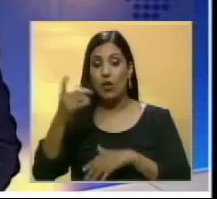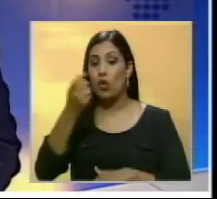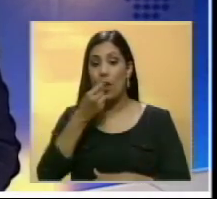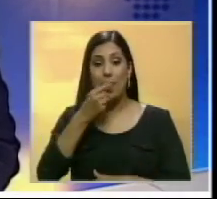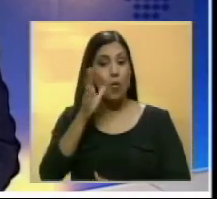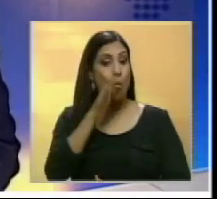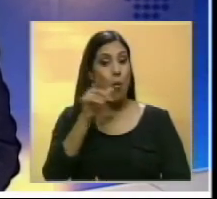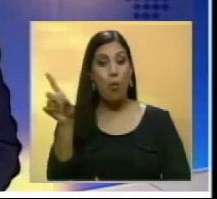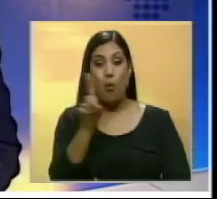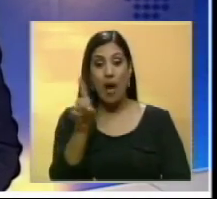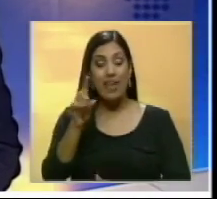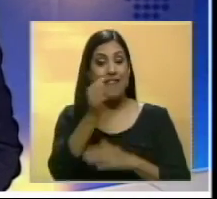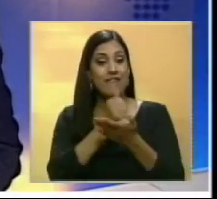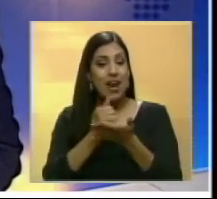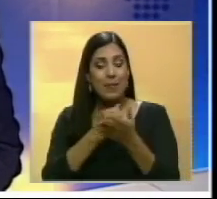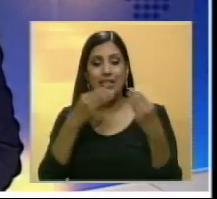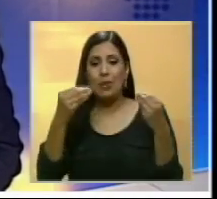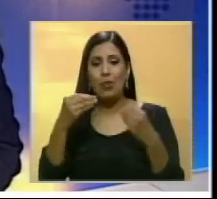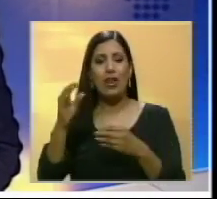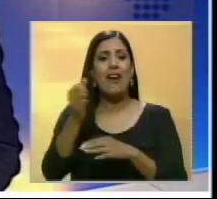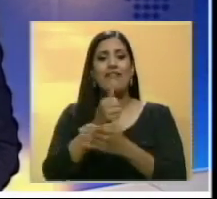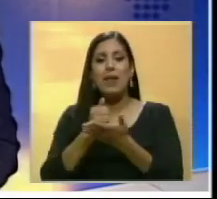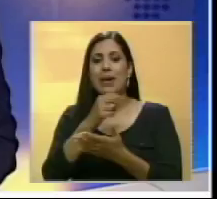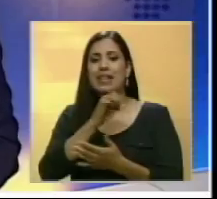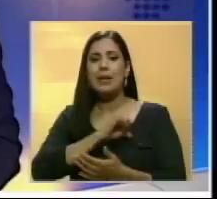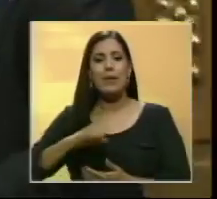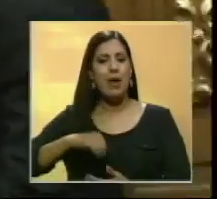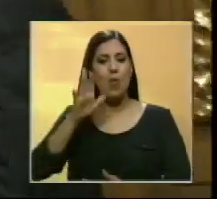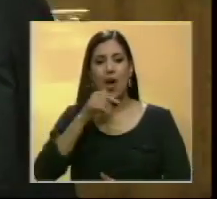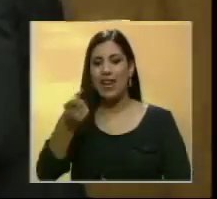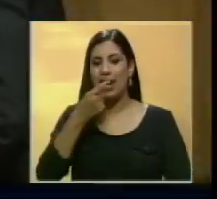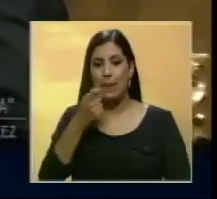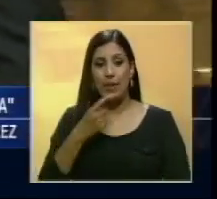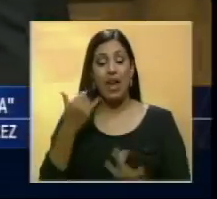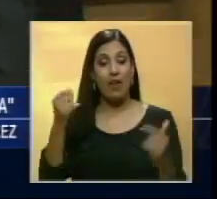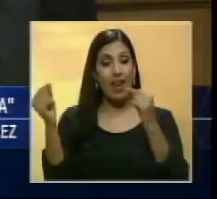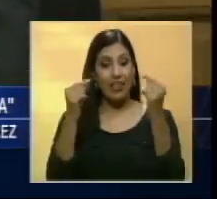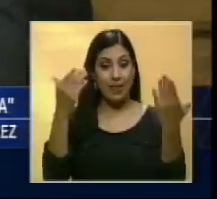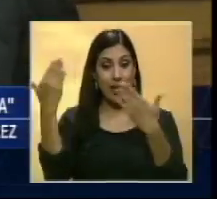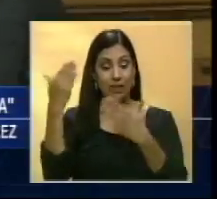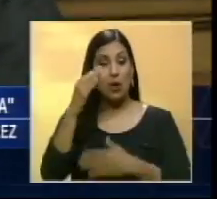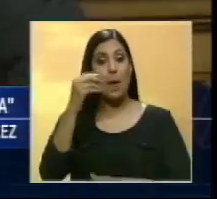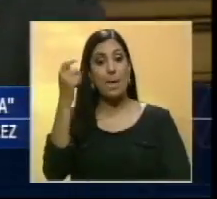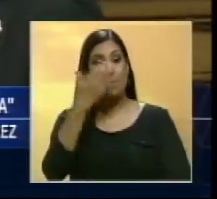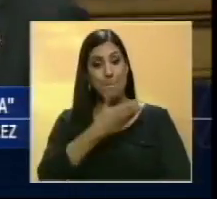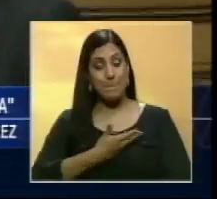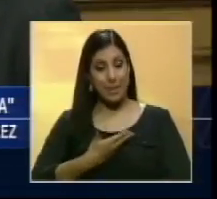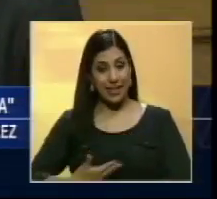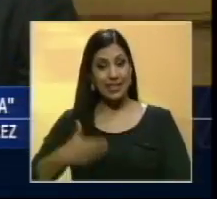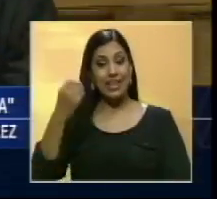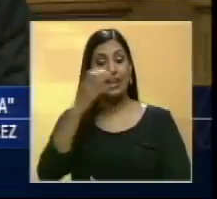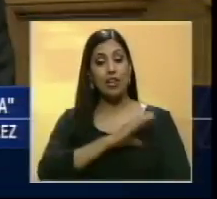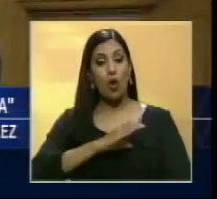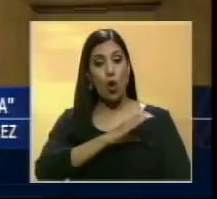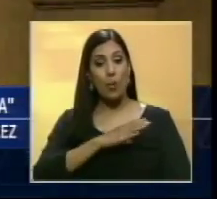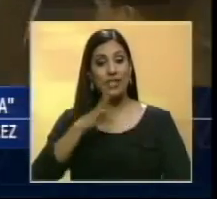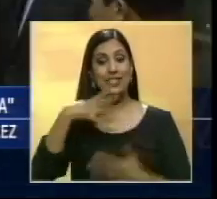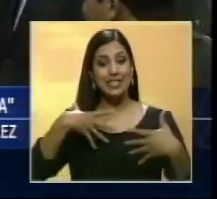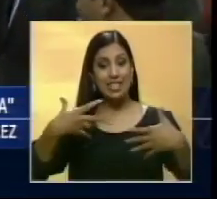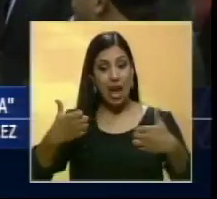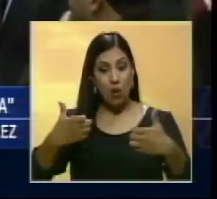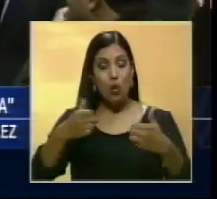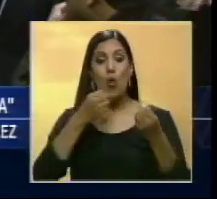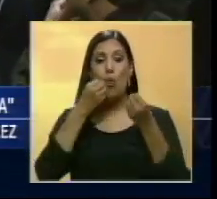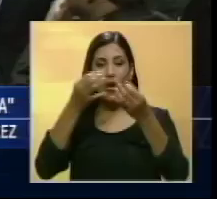se consiguen ni en farmacias públicas ni privadas. Durante el debate, el presidente de la Comisión de Salud, José Manuel Olivares, ofreció